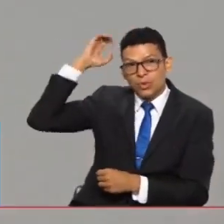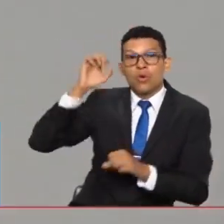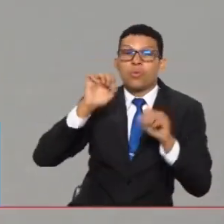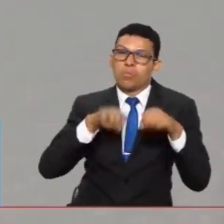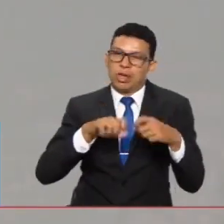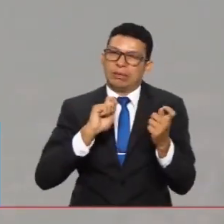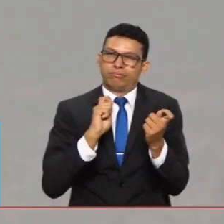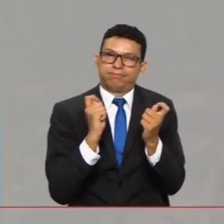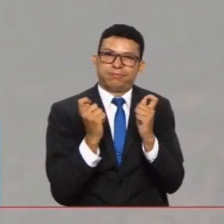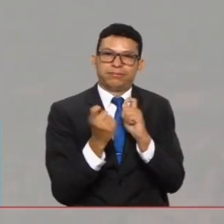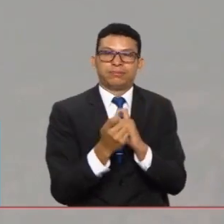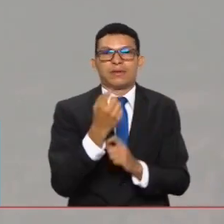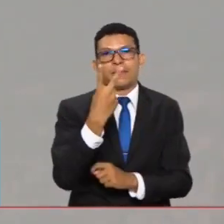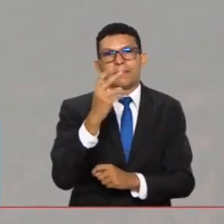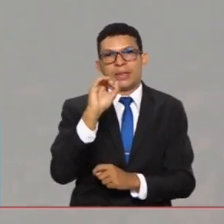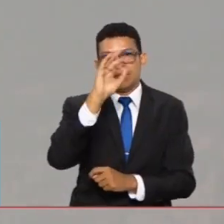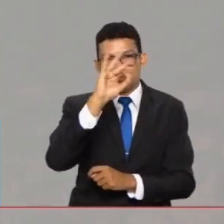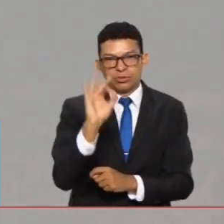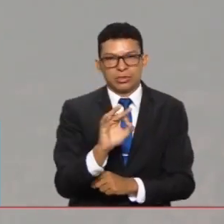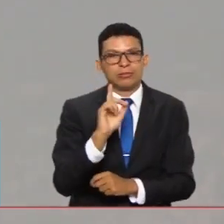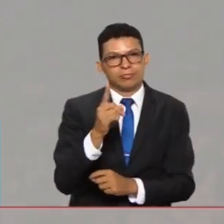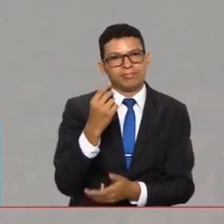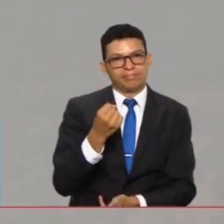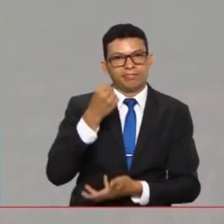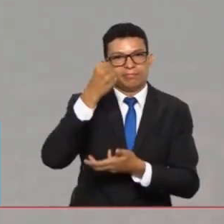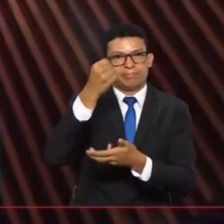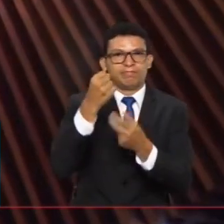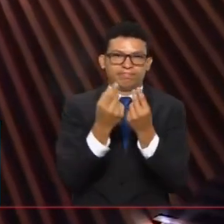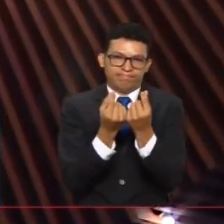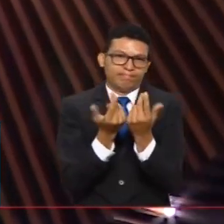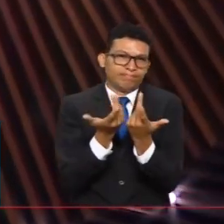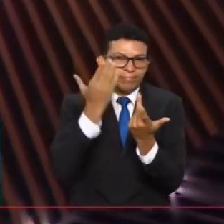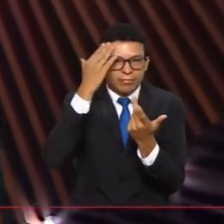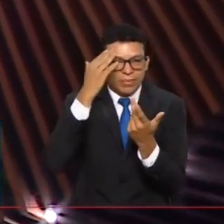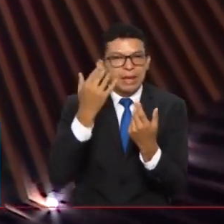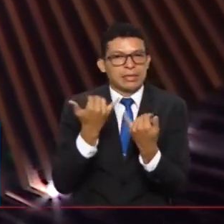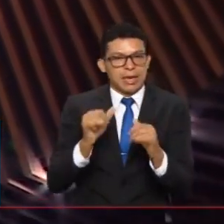podrá modificar hasta en un 20% estos recursos una vez se